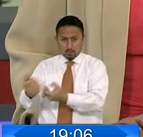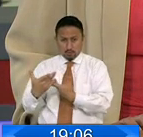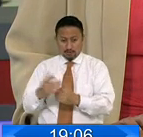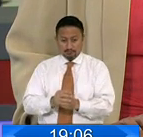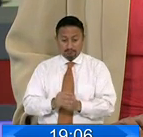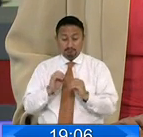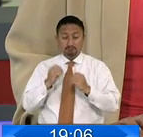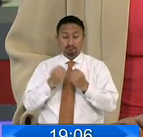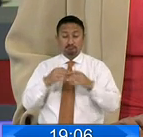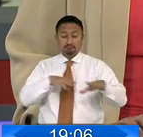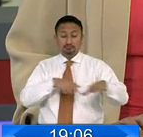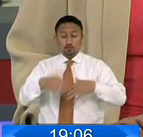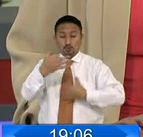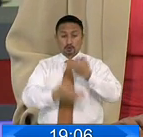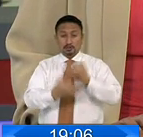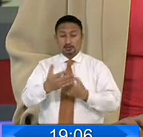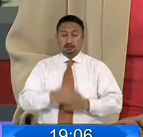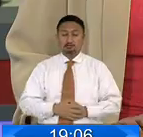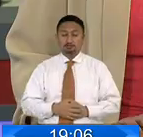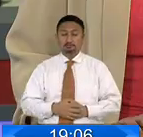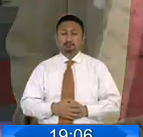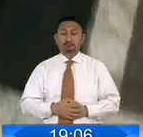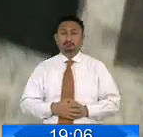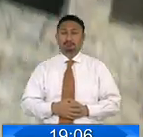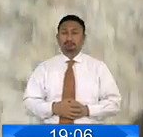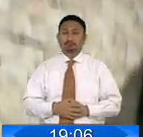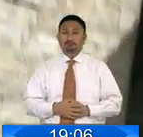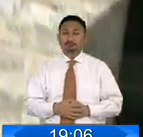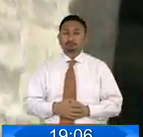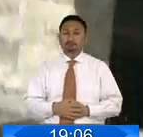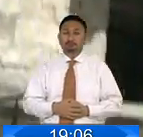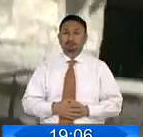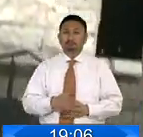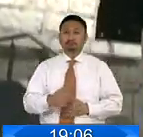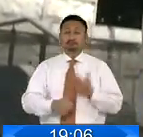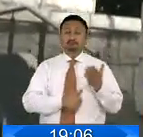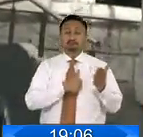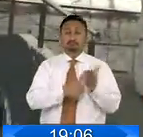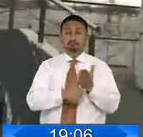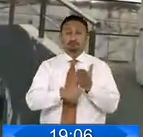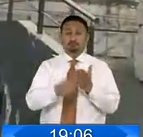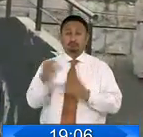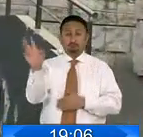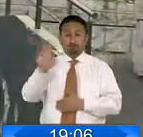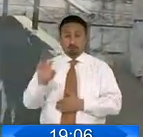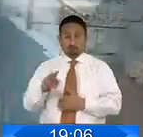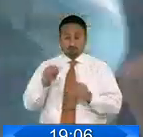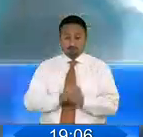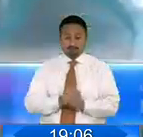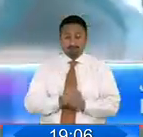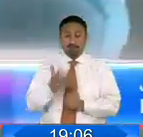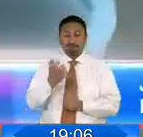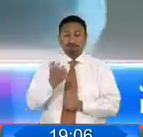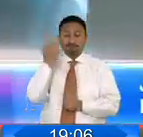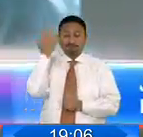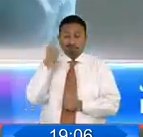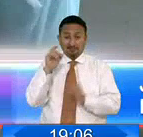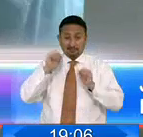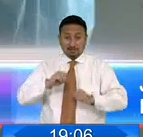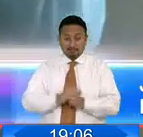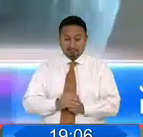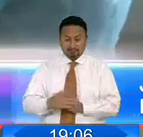acción jurídica popular el ministerio de salud deberá en un plazo de 15 días